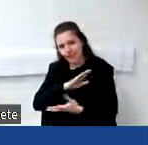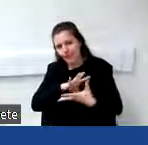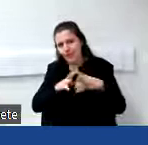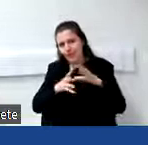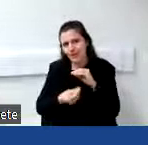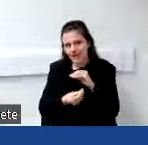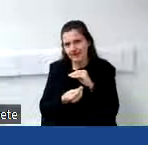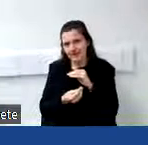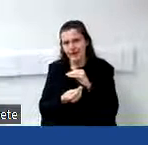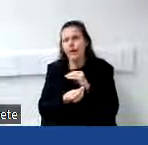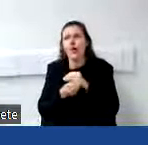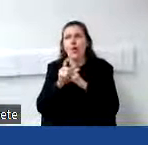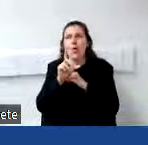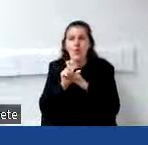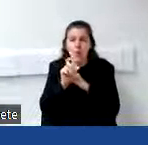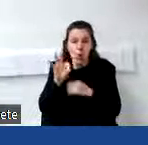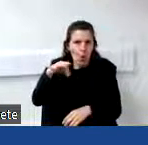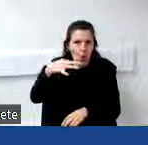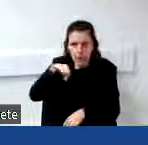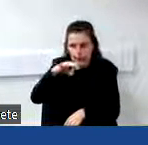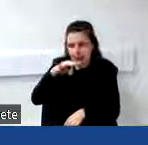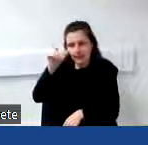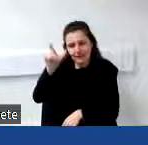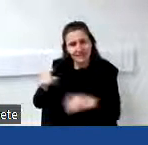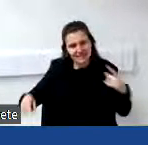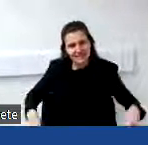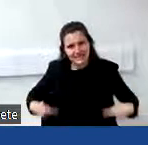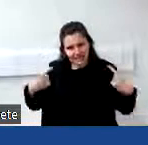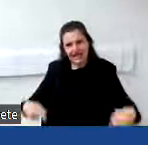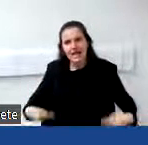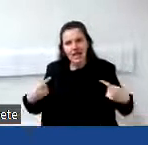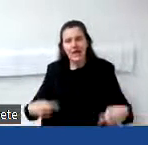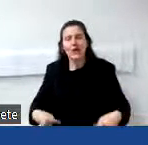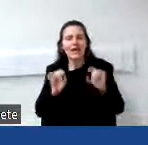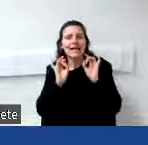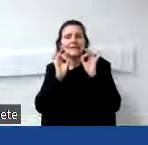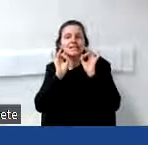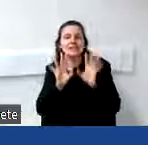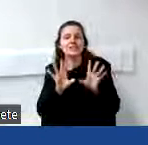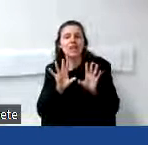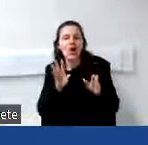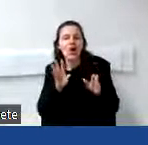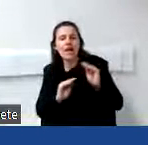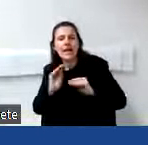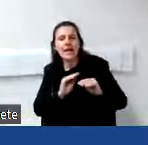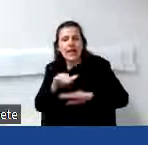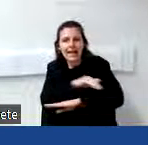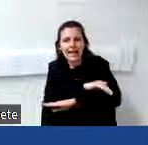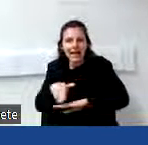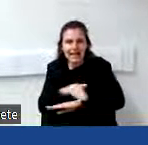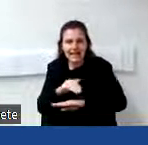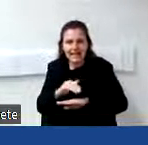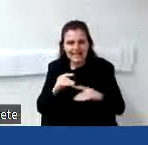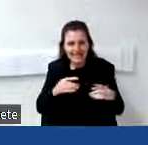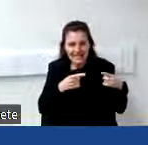hay que contemplar, ¿no?, a los usuarios de silla de ruedas, sino, bueno, todos aquellos obstáculos que pueden aparecer en las veredas, ¿no?, en cuanto